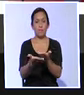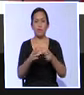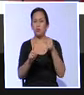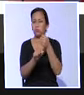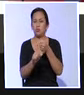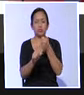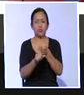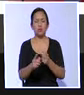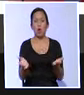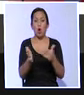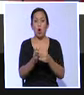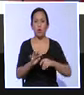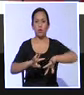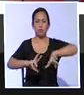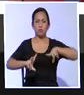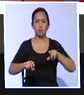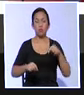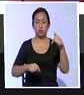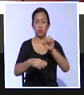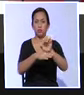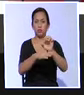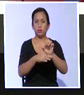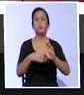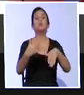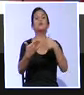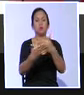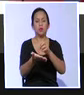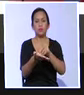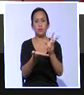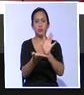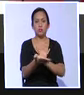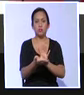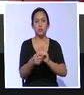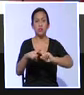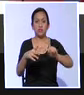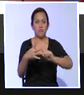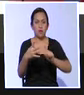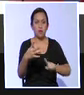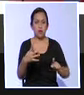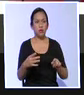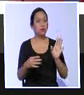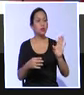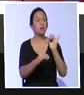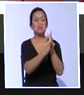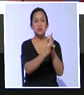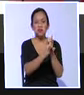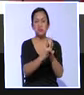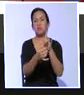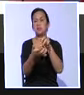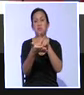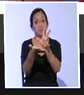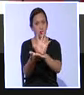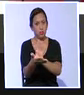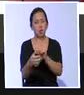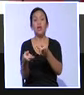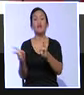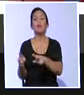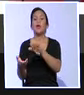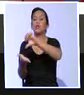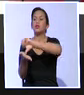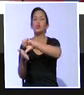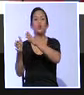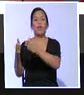la corrupción en el país han llegado a la asamblea nacional desde diferentes vertientes institucionales legislativas y hasta ciudadanas